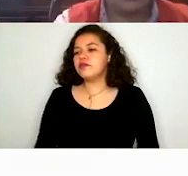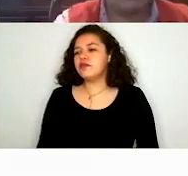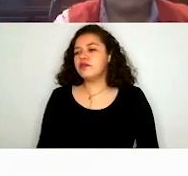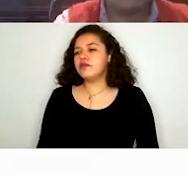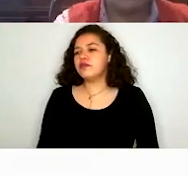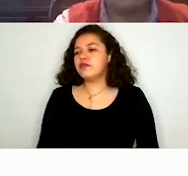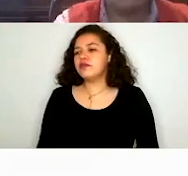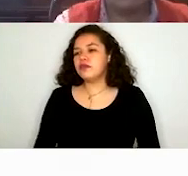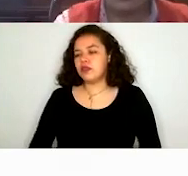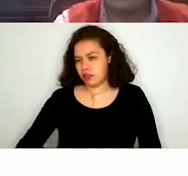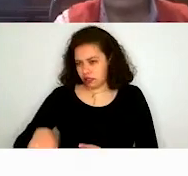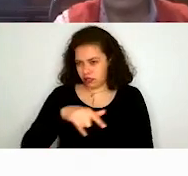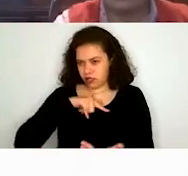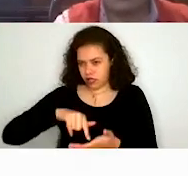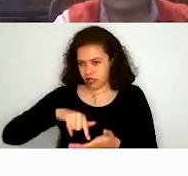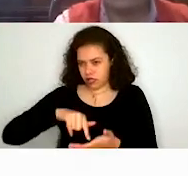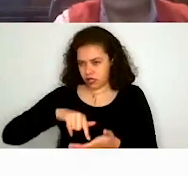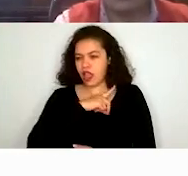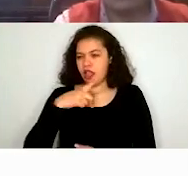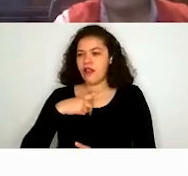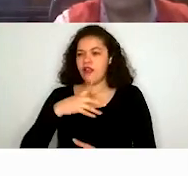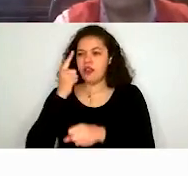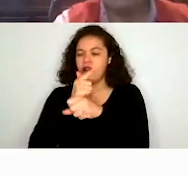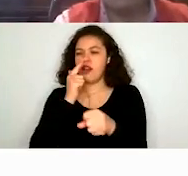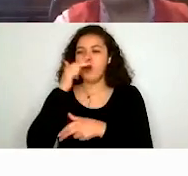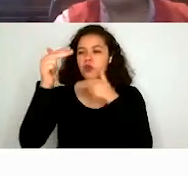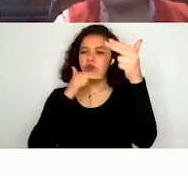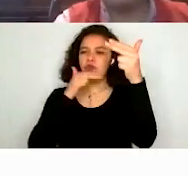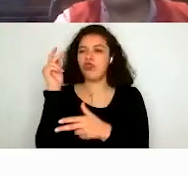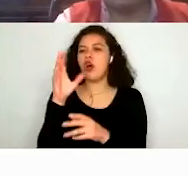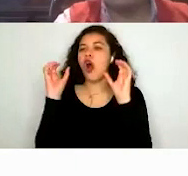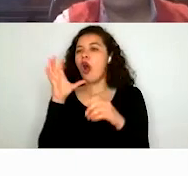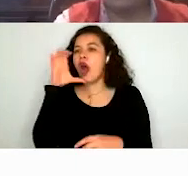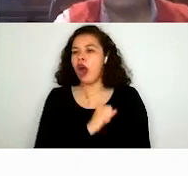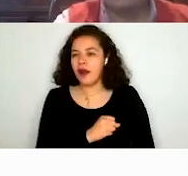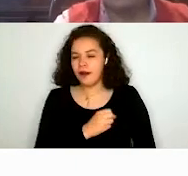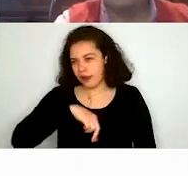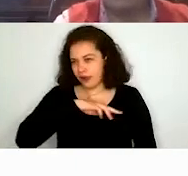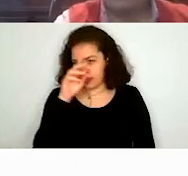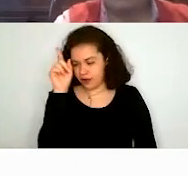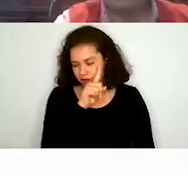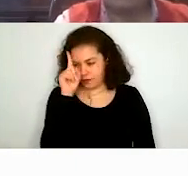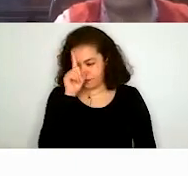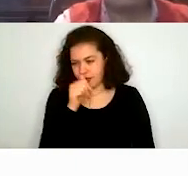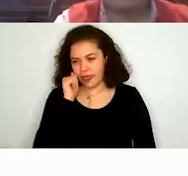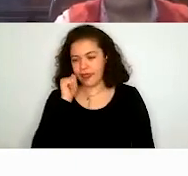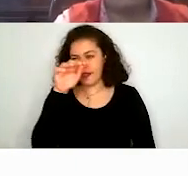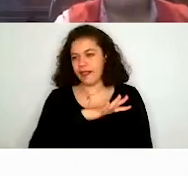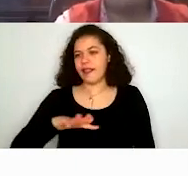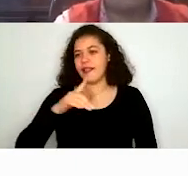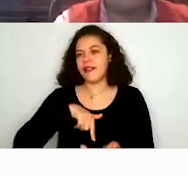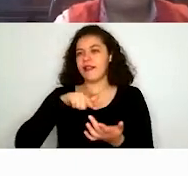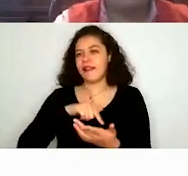se deben de instalar detectores de humo y o de calor. Nosotros recomendamos que los hagan en cada espacio que tengan del